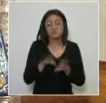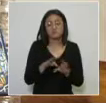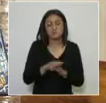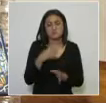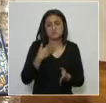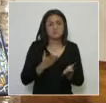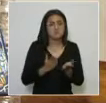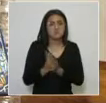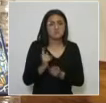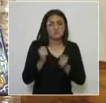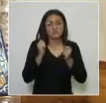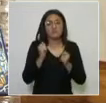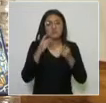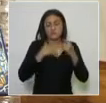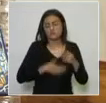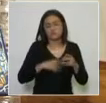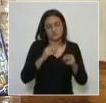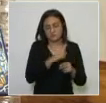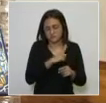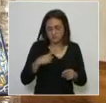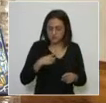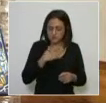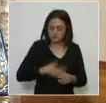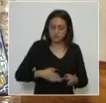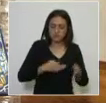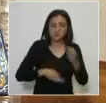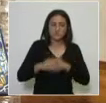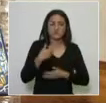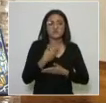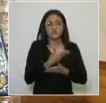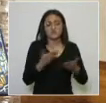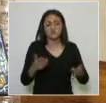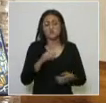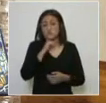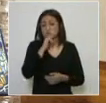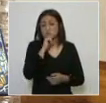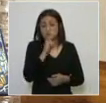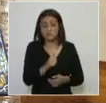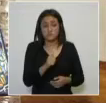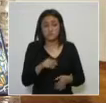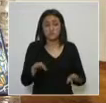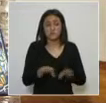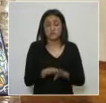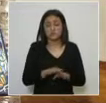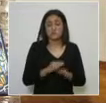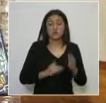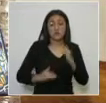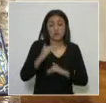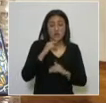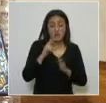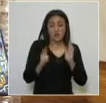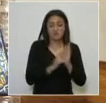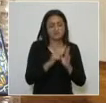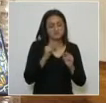impunidad. Y ahí va el mensaje también. Nadie por encima de la ley.